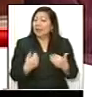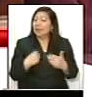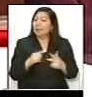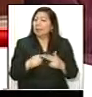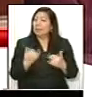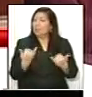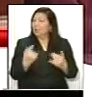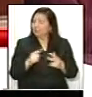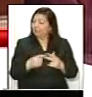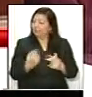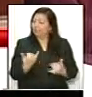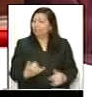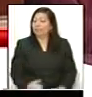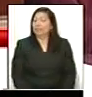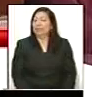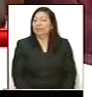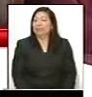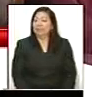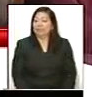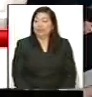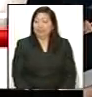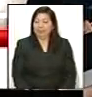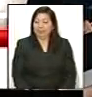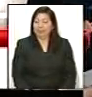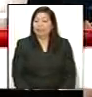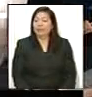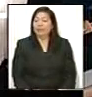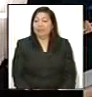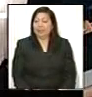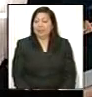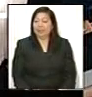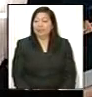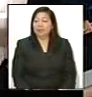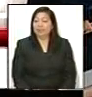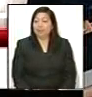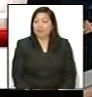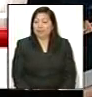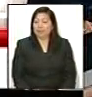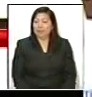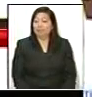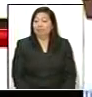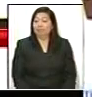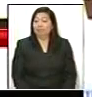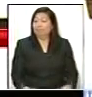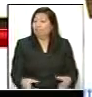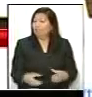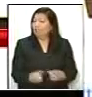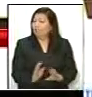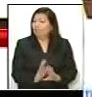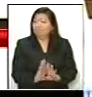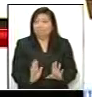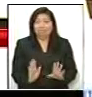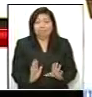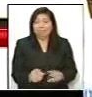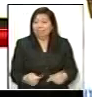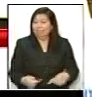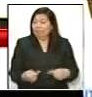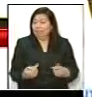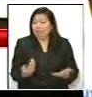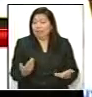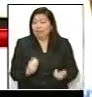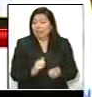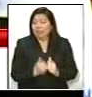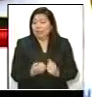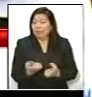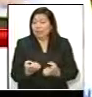también por ahí. Gracias, congresista García Belaúnde. Esta comisión no tiene competencia sobre